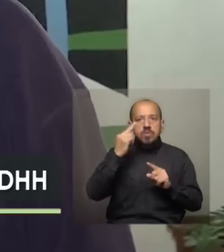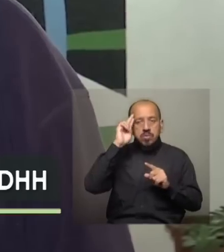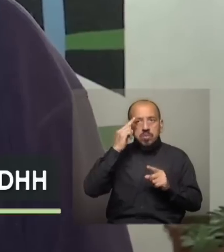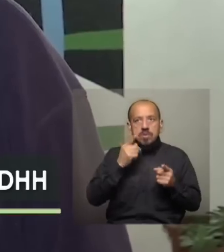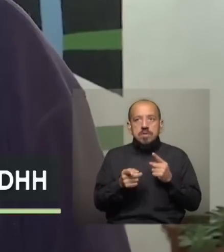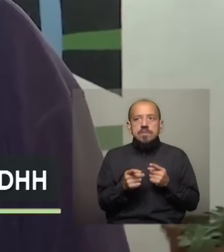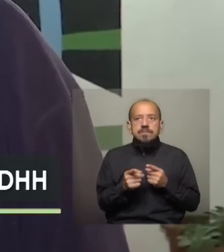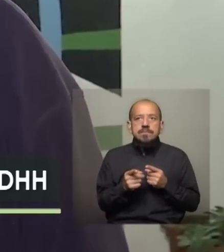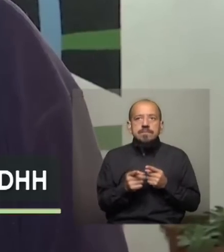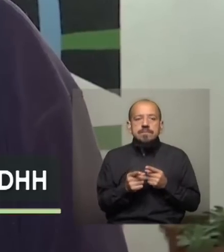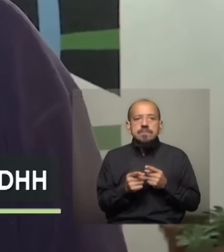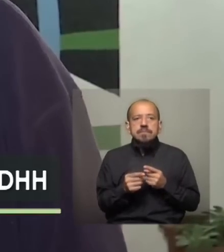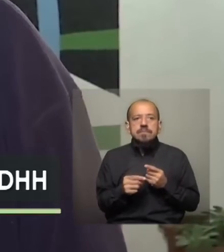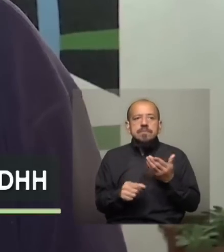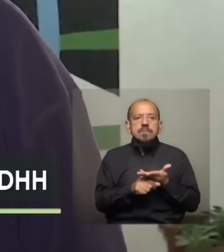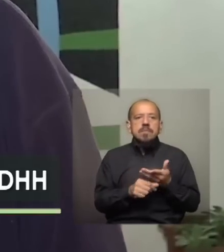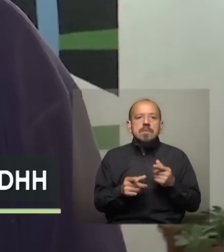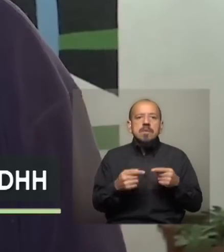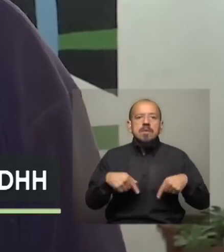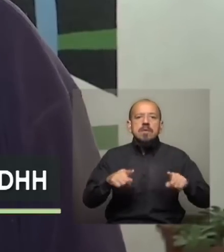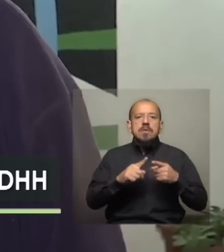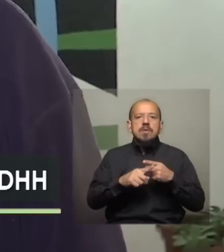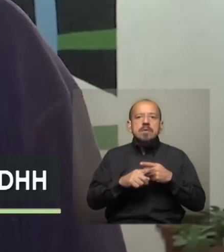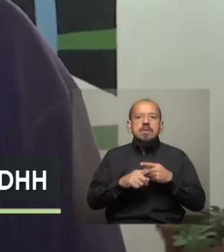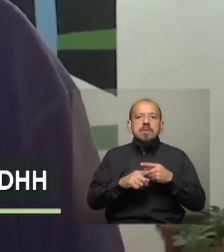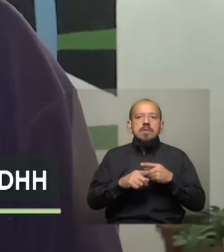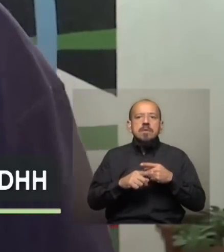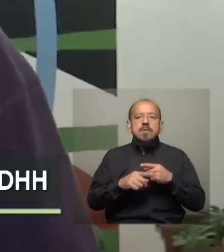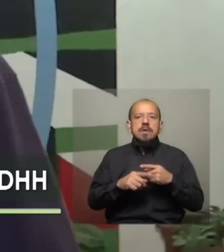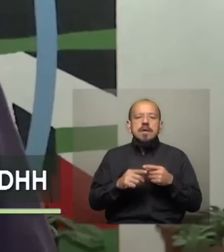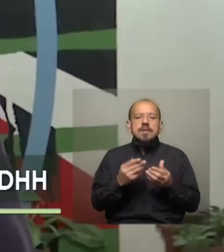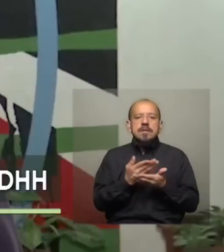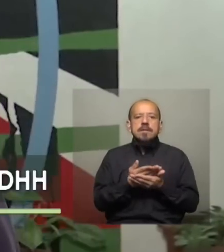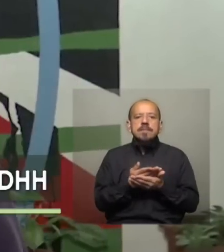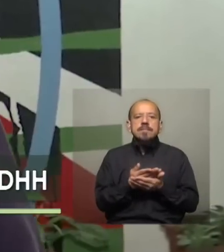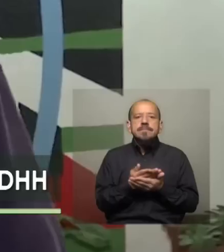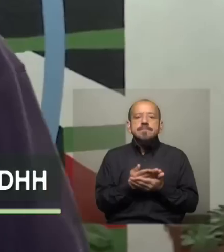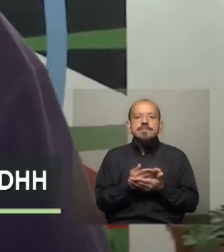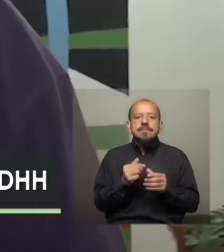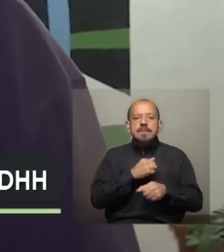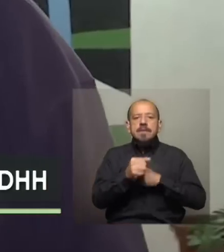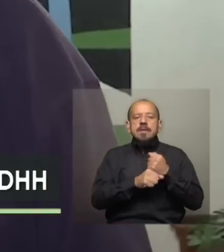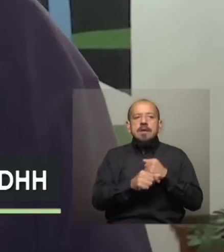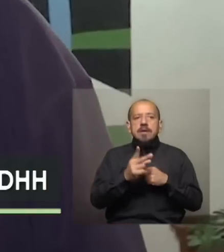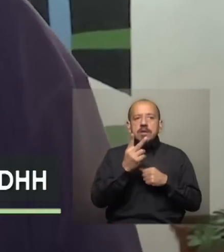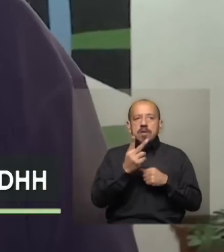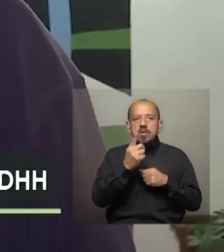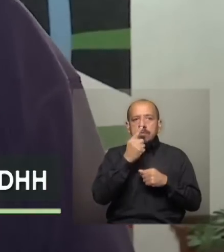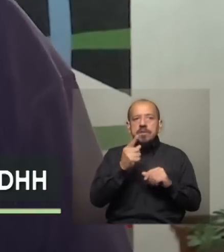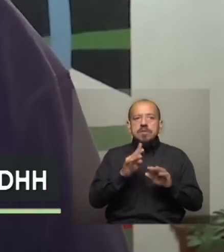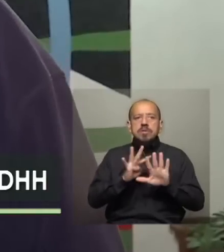de una petición que que se tuvo el aval de la justicia uruguaya exactamente en el año 2019